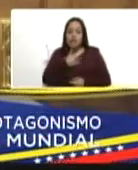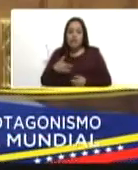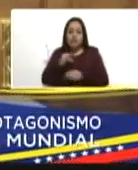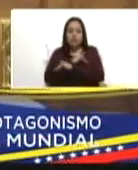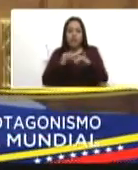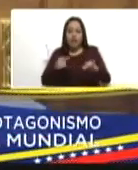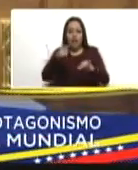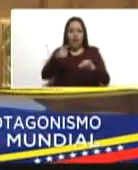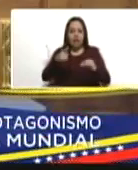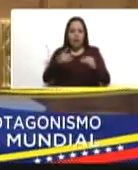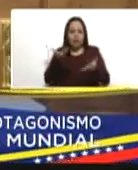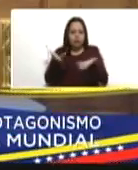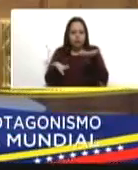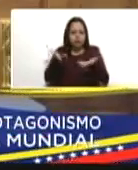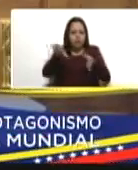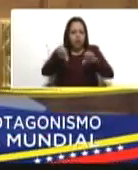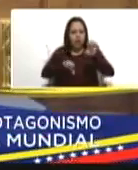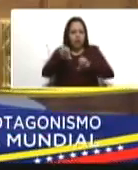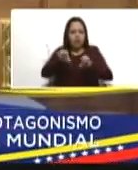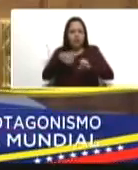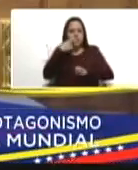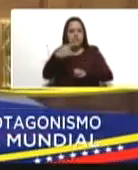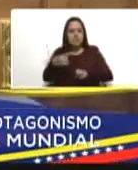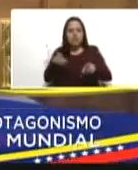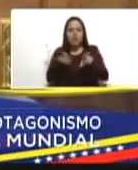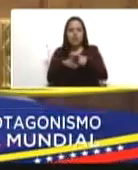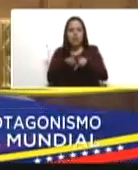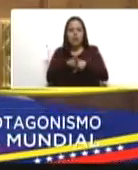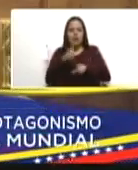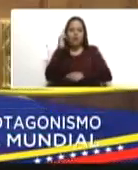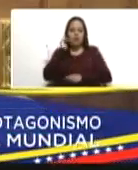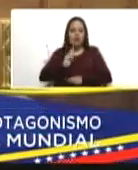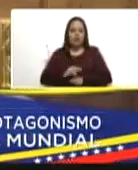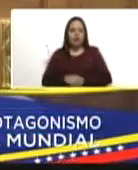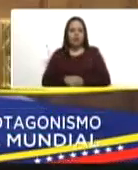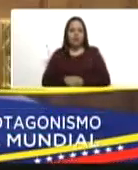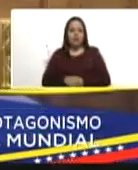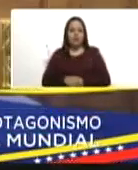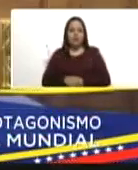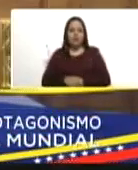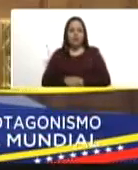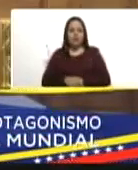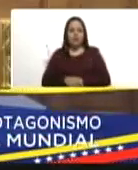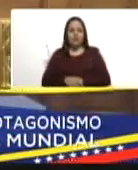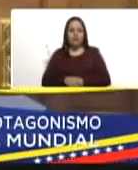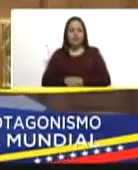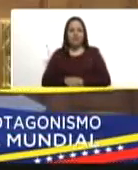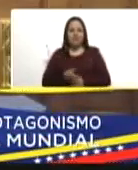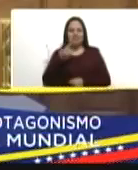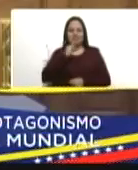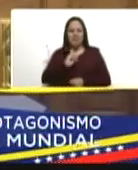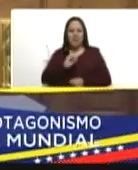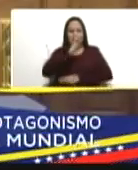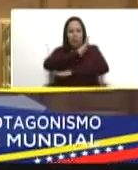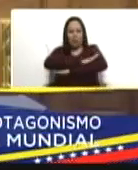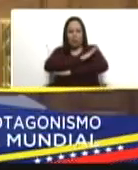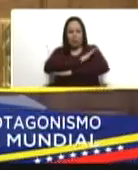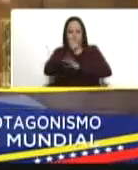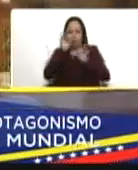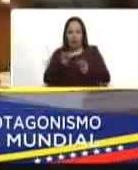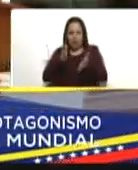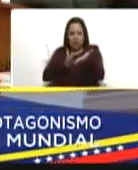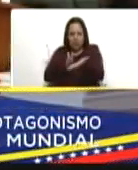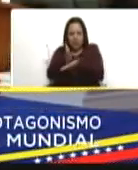balance diciendo con el libertador tengamos una conducta recta y